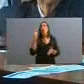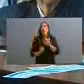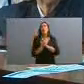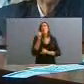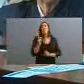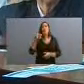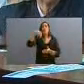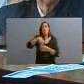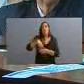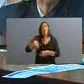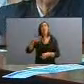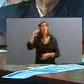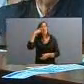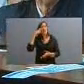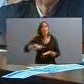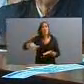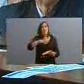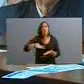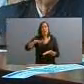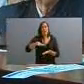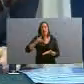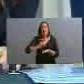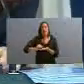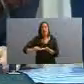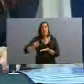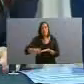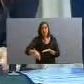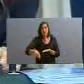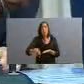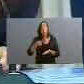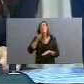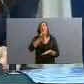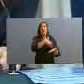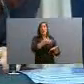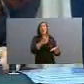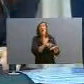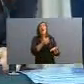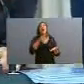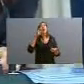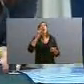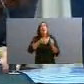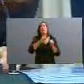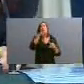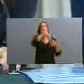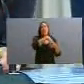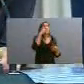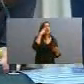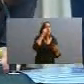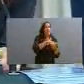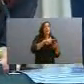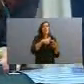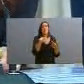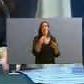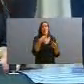Y entre los firmantes estaba derogando el impuesto a las ganancias para los jueces, para los legisladores y para las jubilaciones de